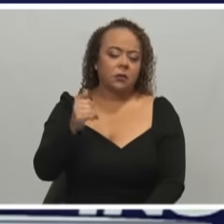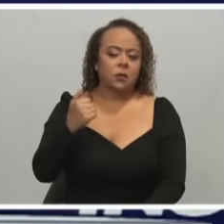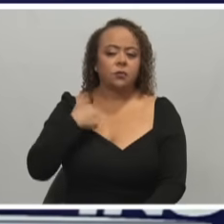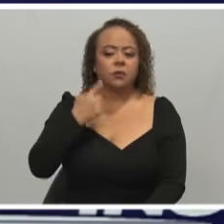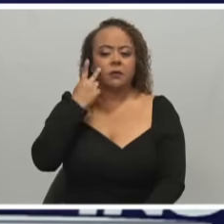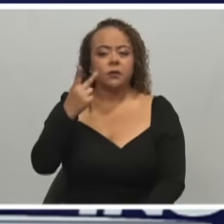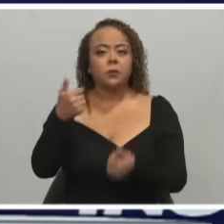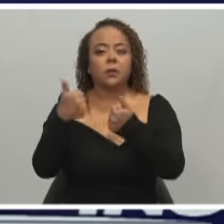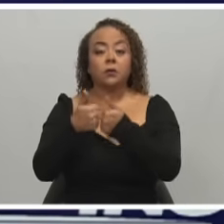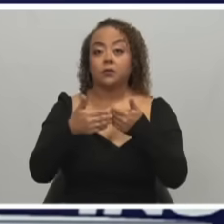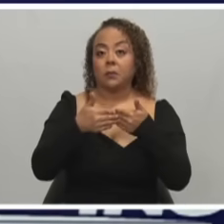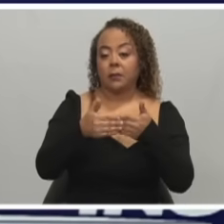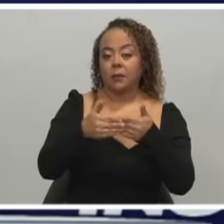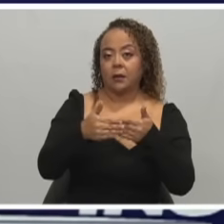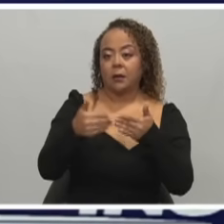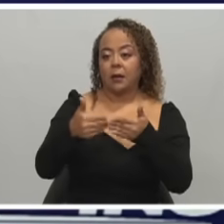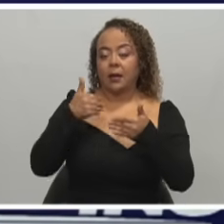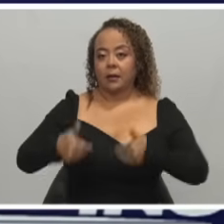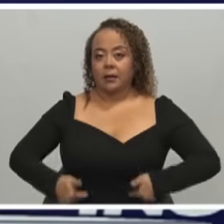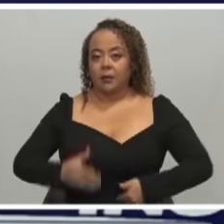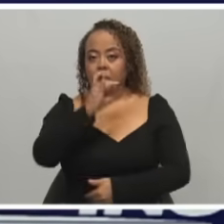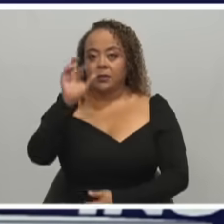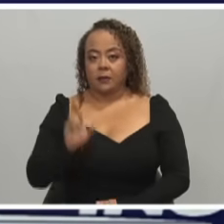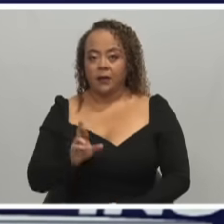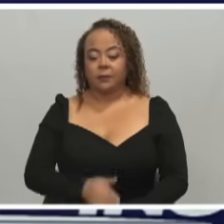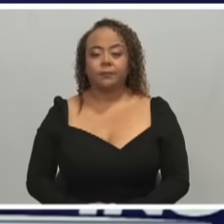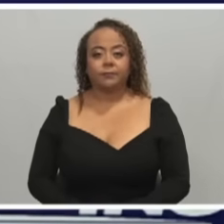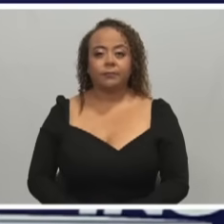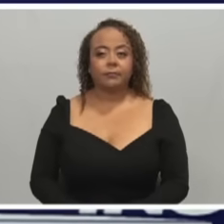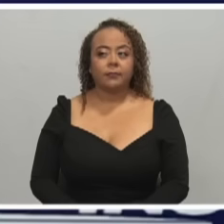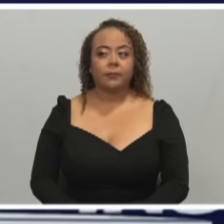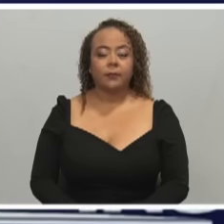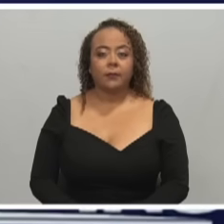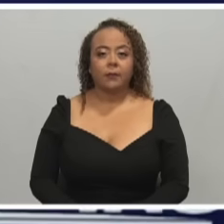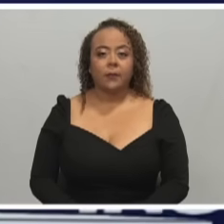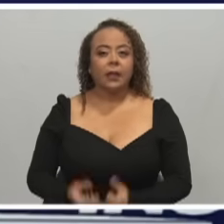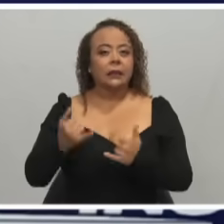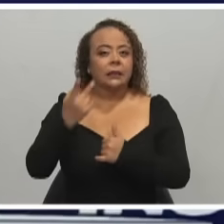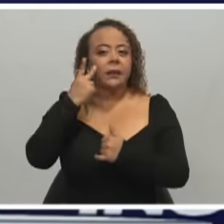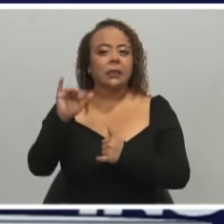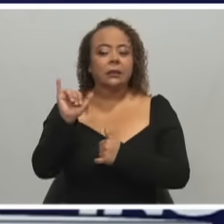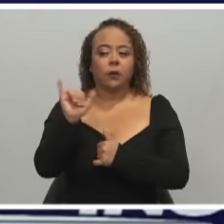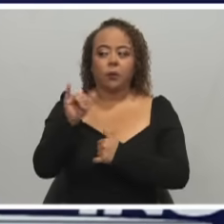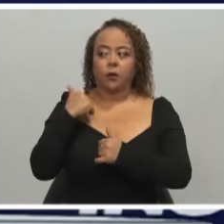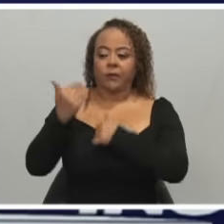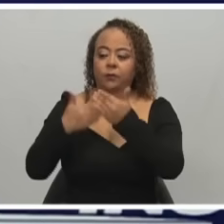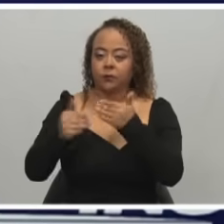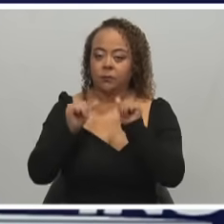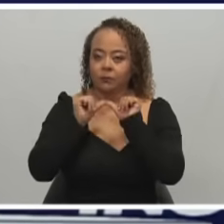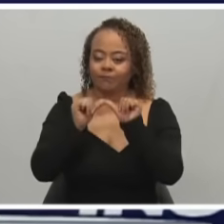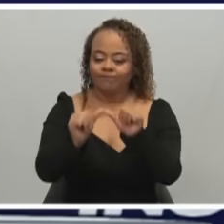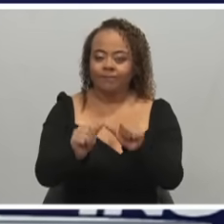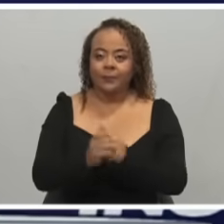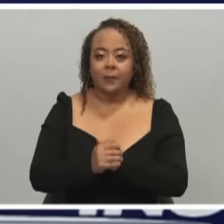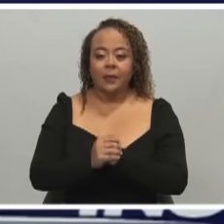partidos de Panamá antes de ser el técnico de Costa Rica y ya se veía que iba en una evolución permanente hacia